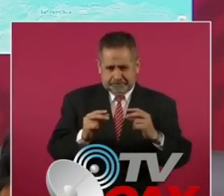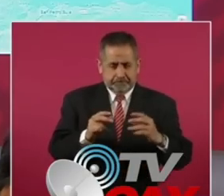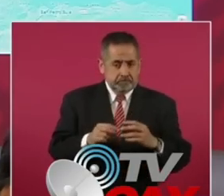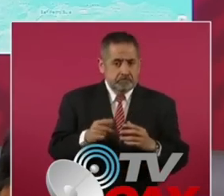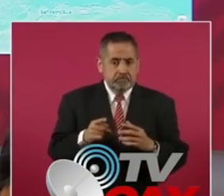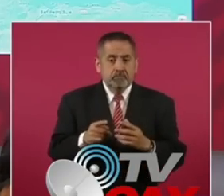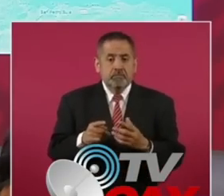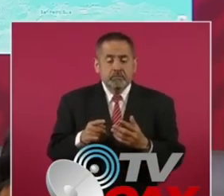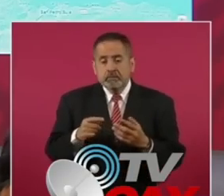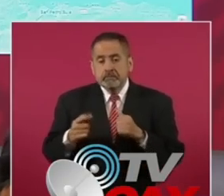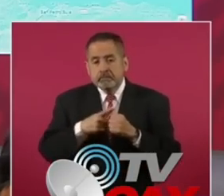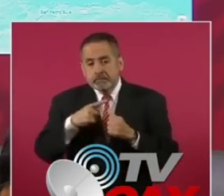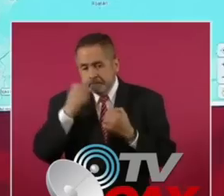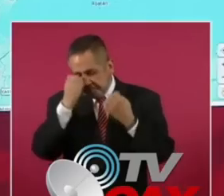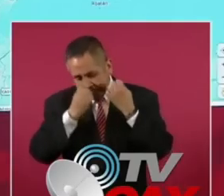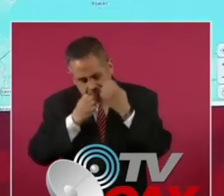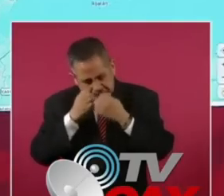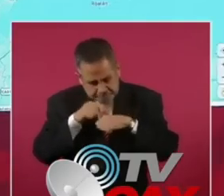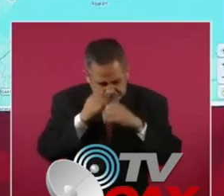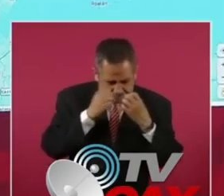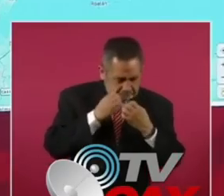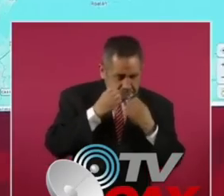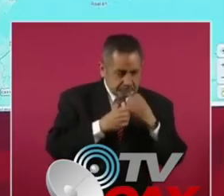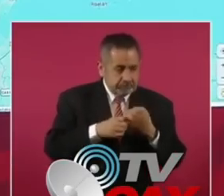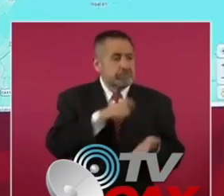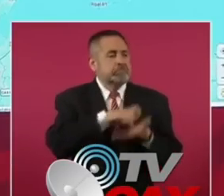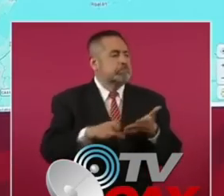está sujeto a pruebas. No se compra